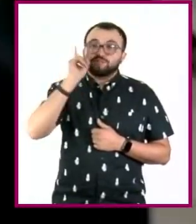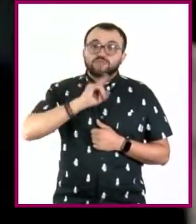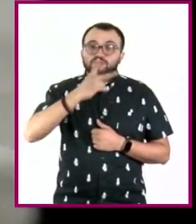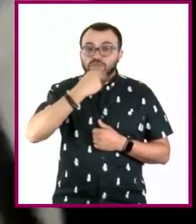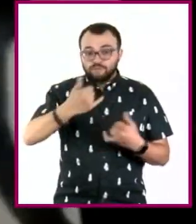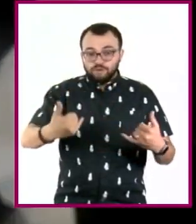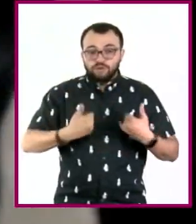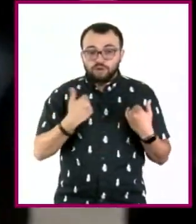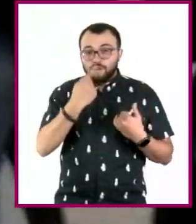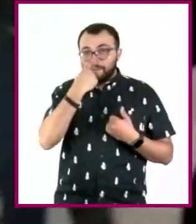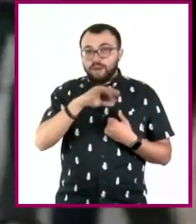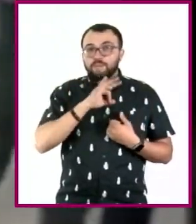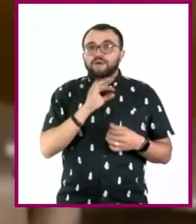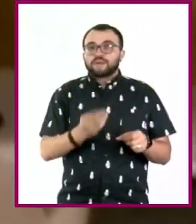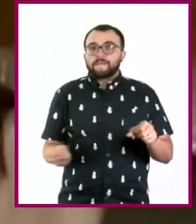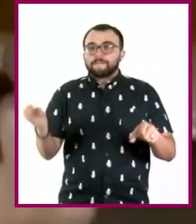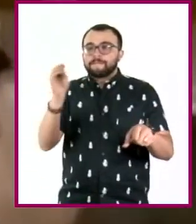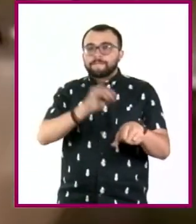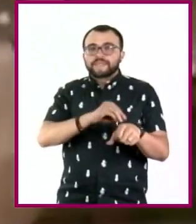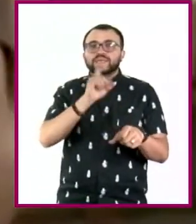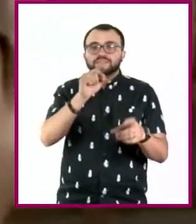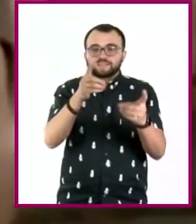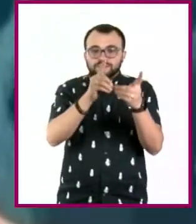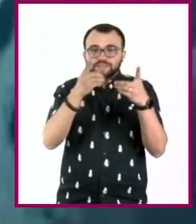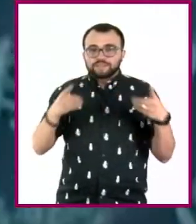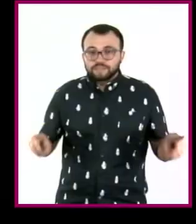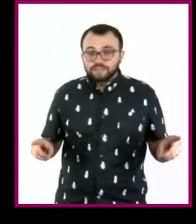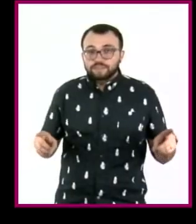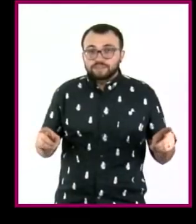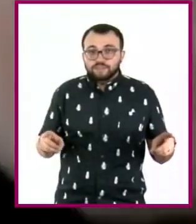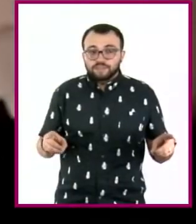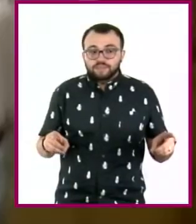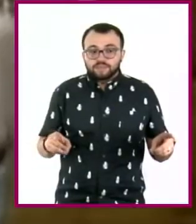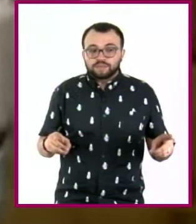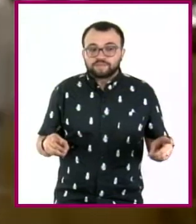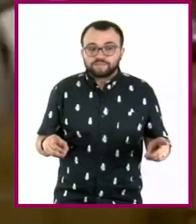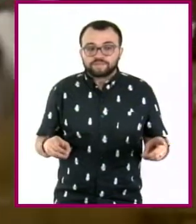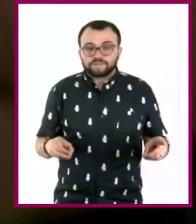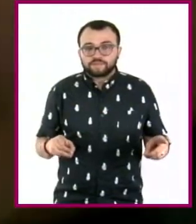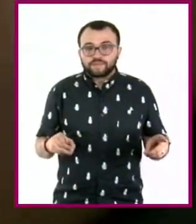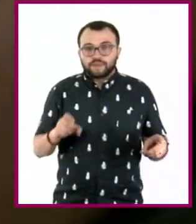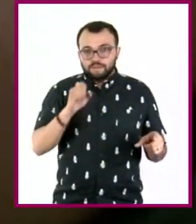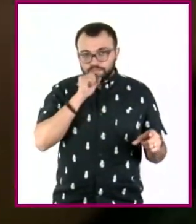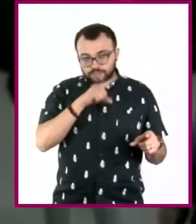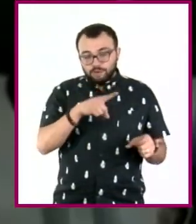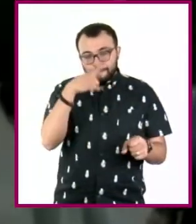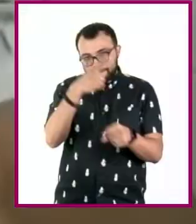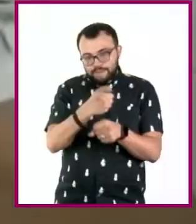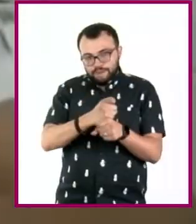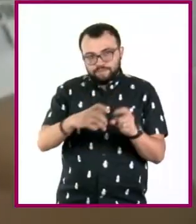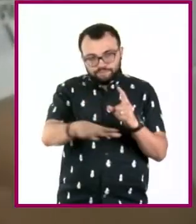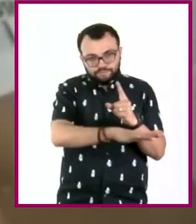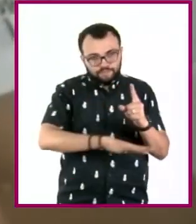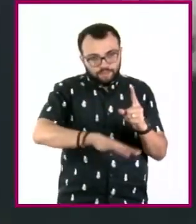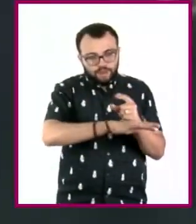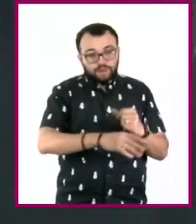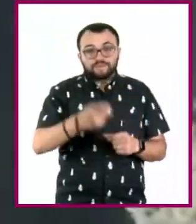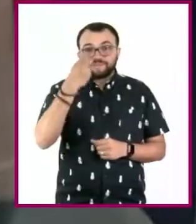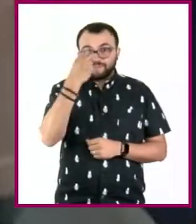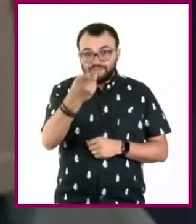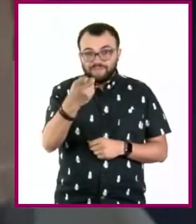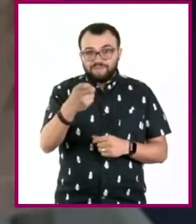para contribuir al desarrollo, primero que nada, de sus localidades. Entonces, este tipo